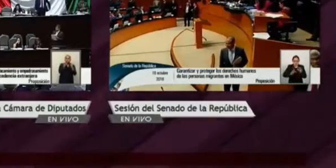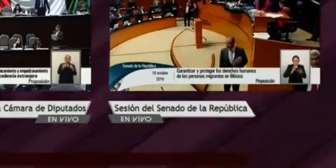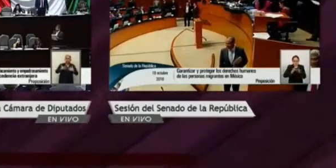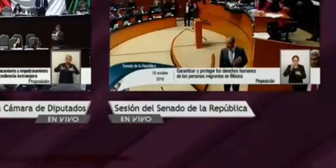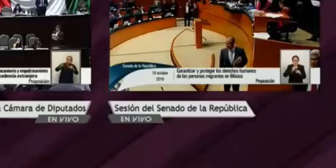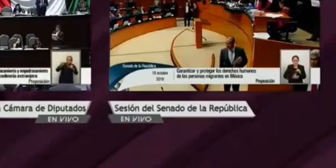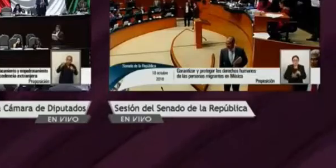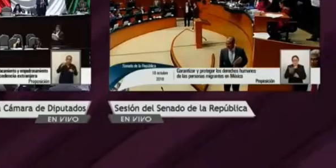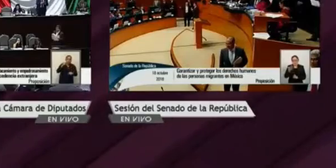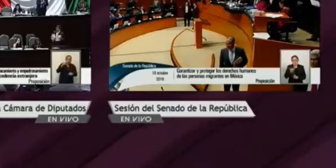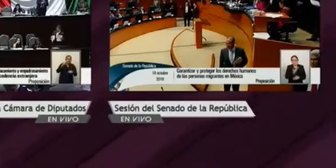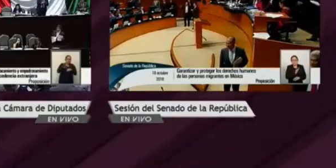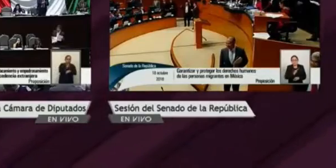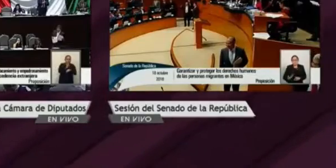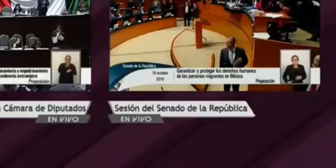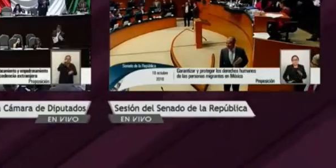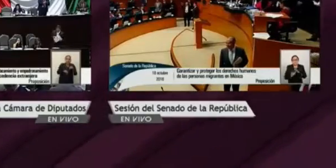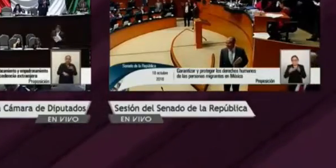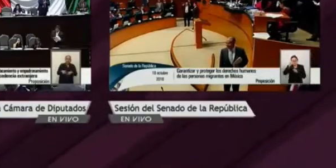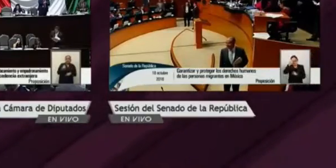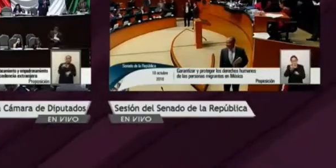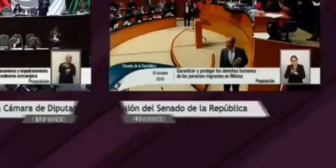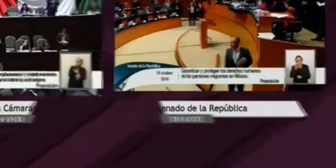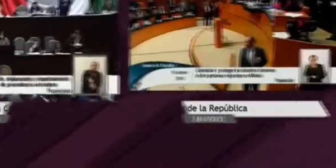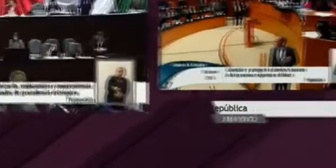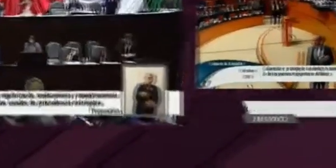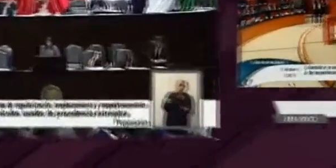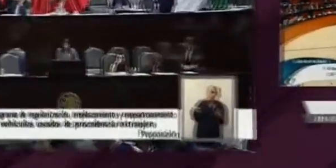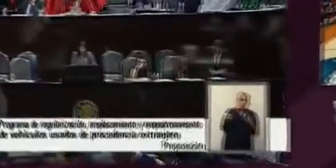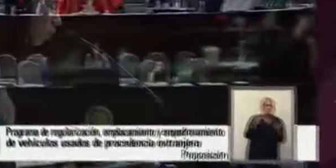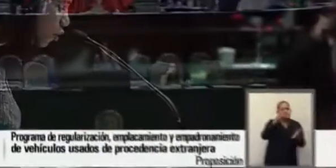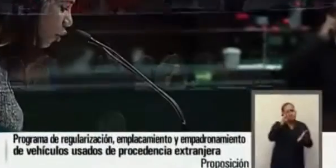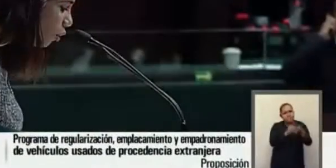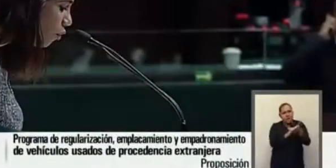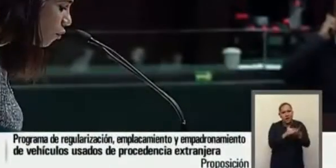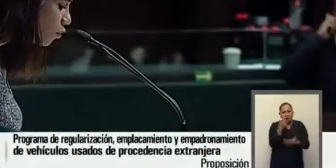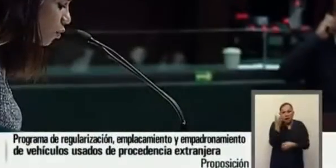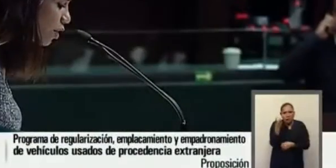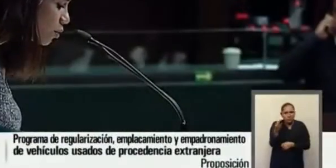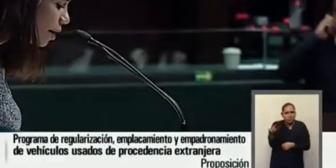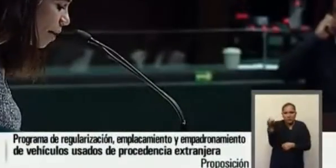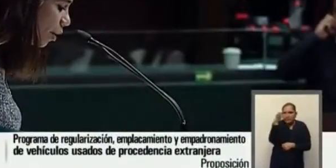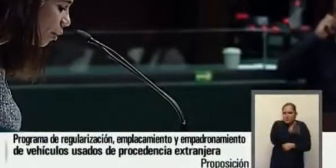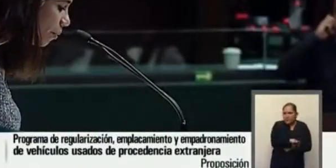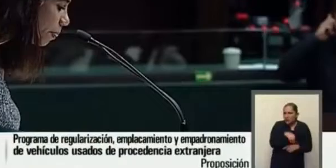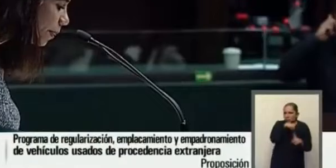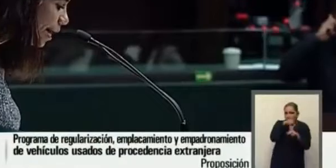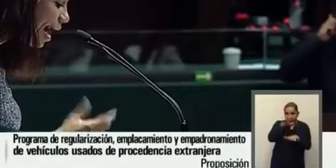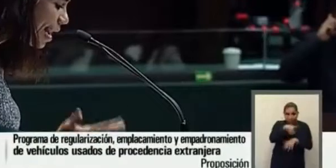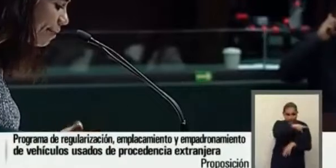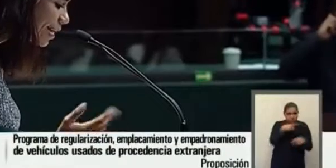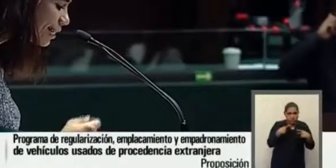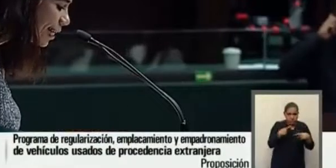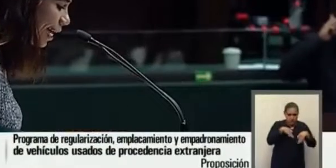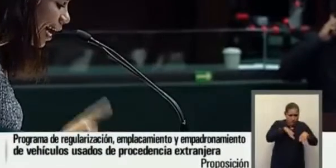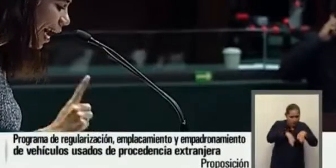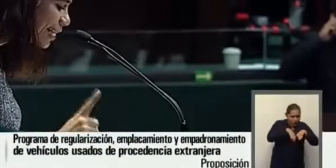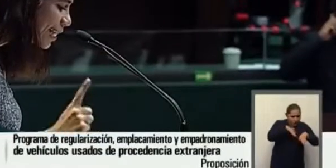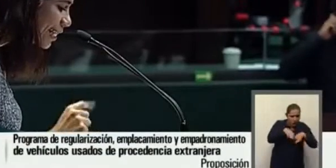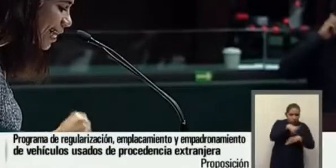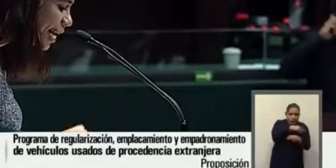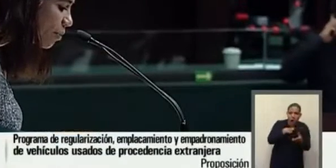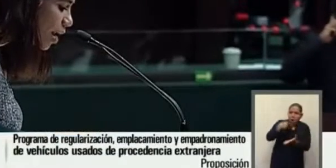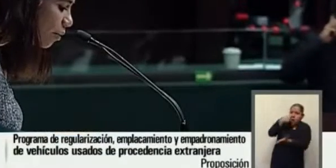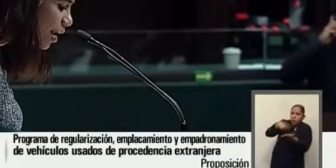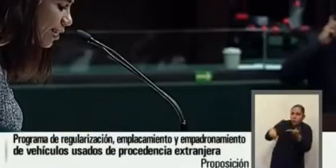que les arrebaten lo que en ocasiones resulta ser su único patrimonio, fruto de su trabajo. A la vez,